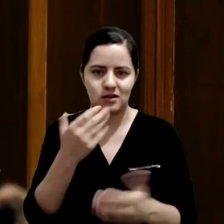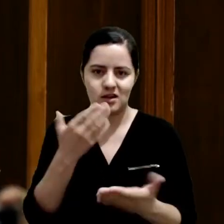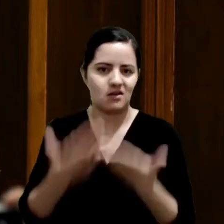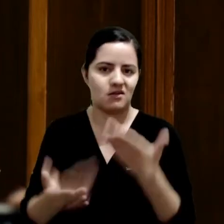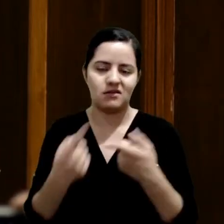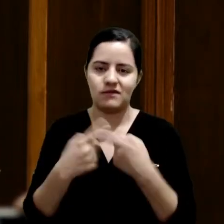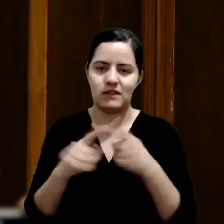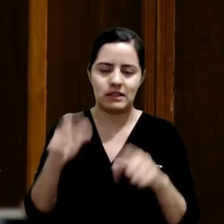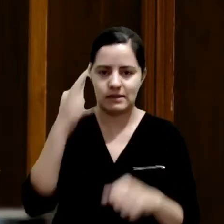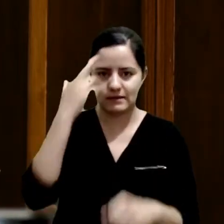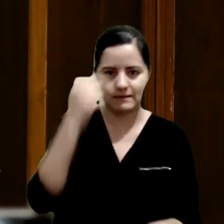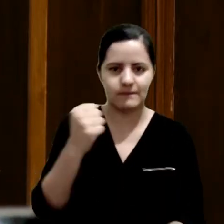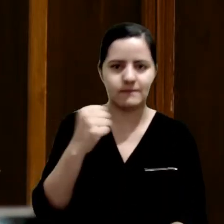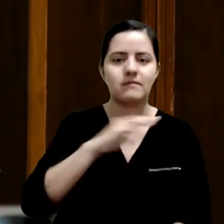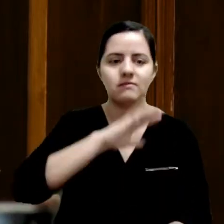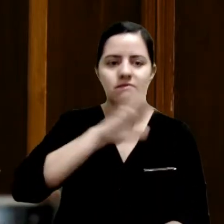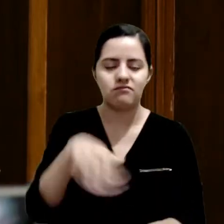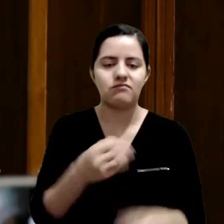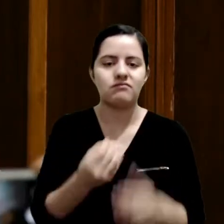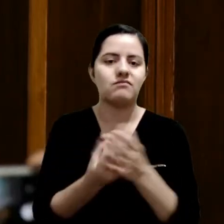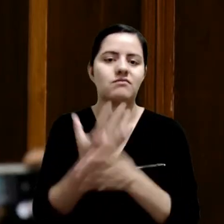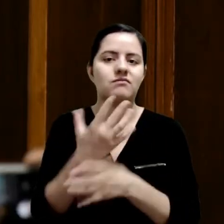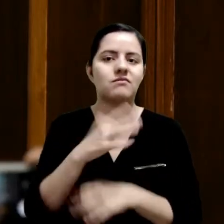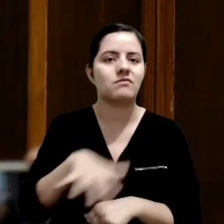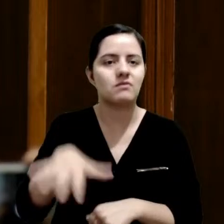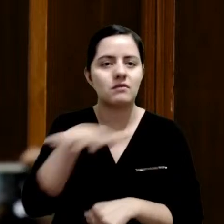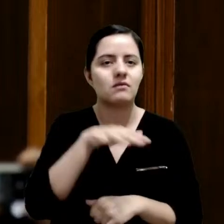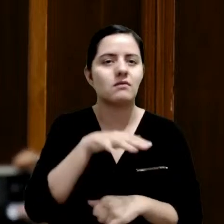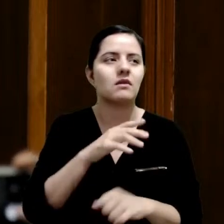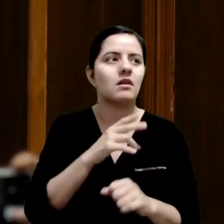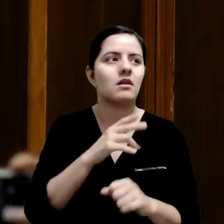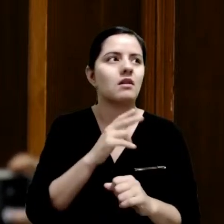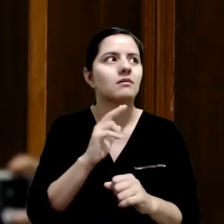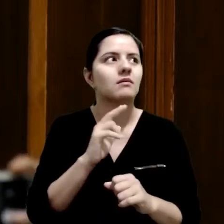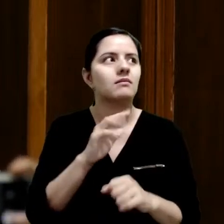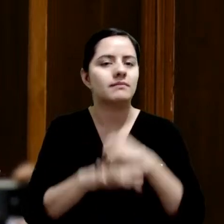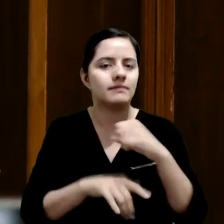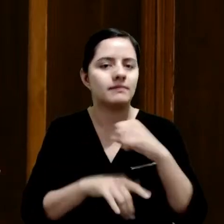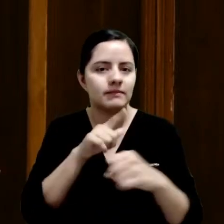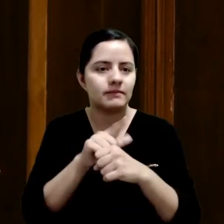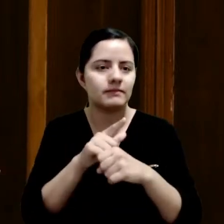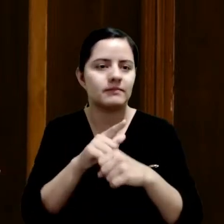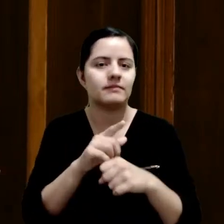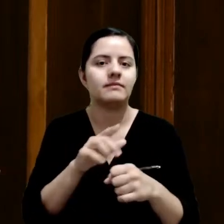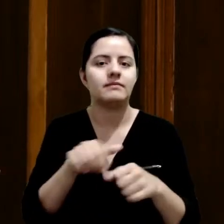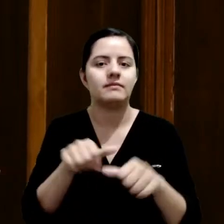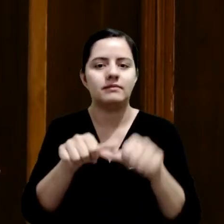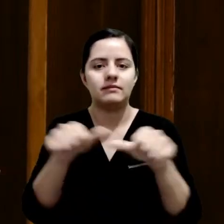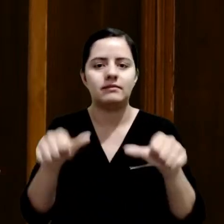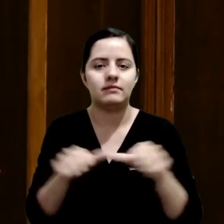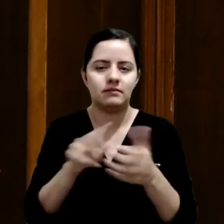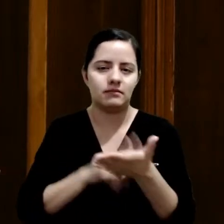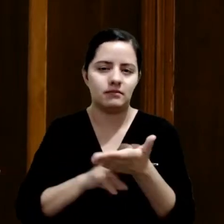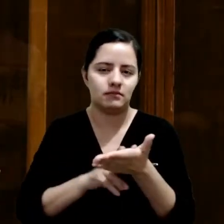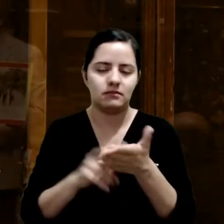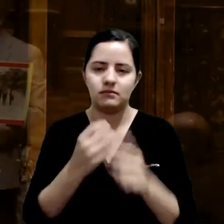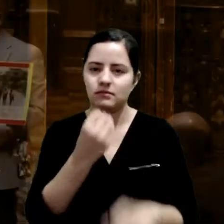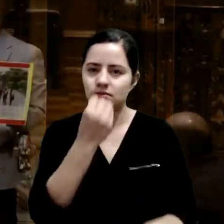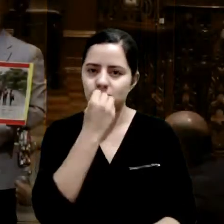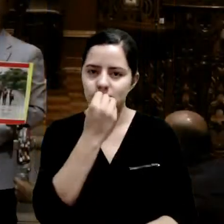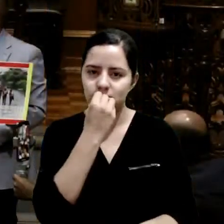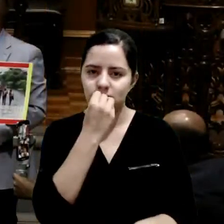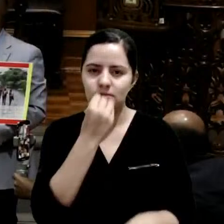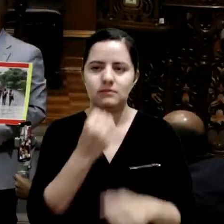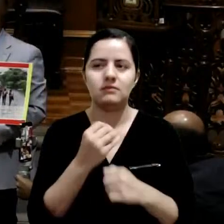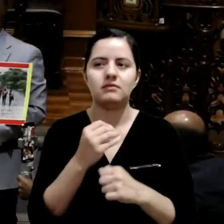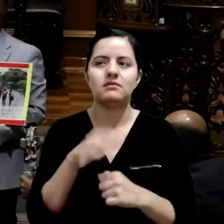Para buscar nuevos territorios de caza, áreas verdes, con mejores condiciones para recolectar alimentos, expandir